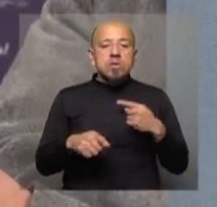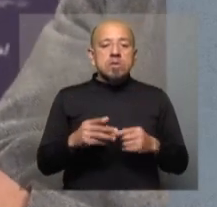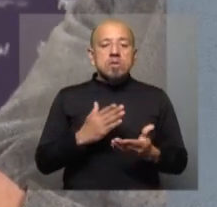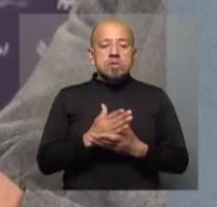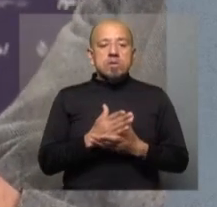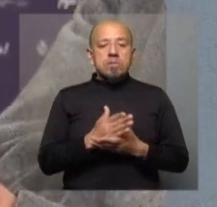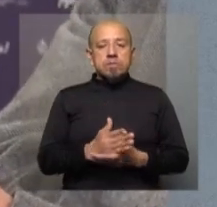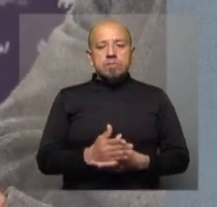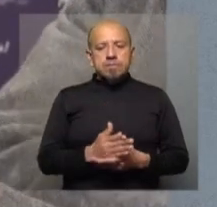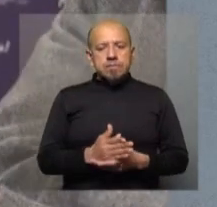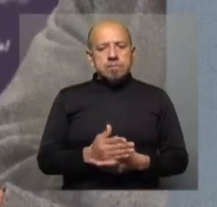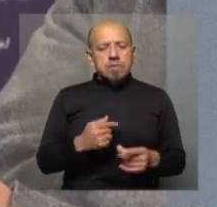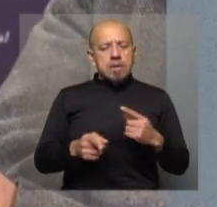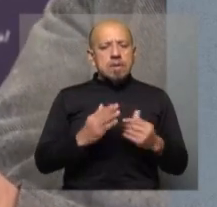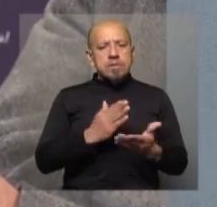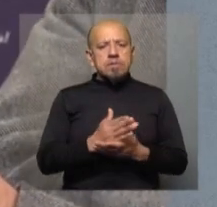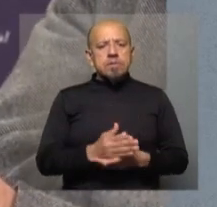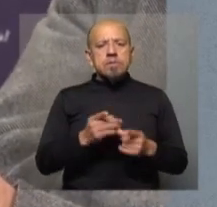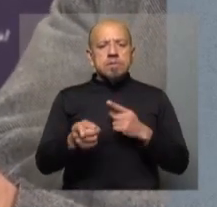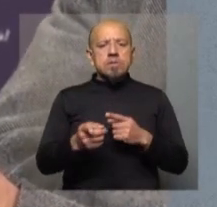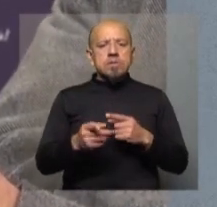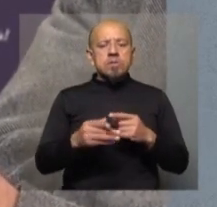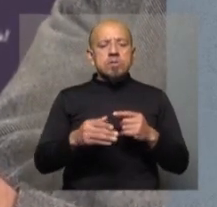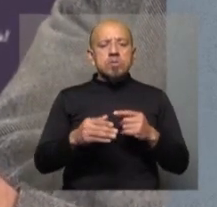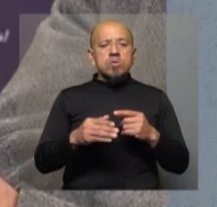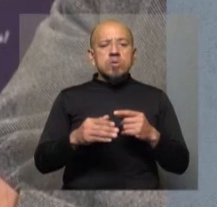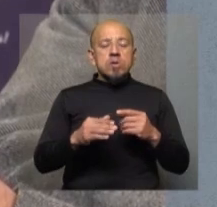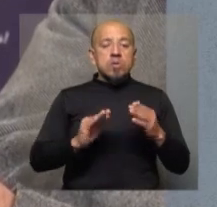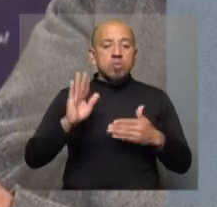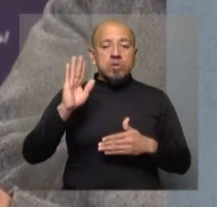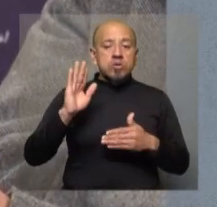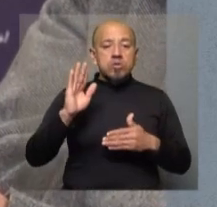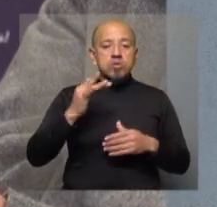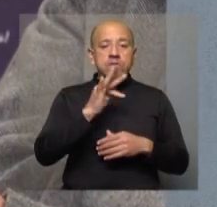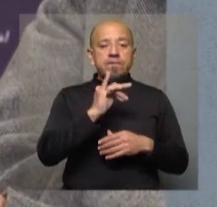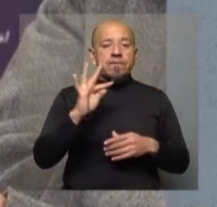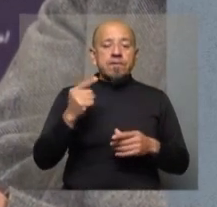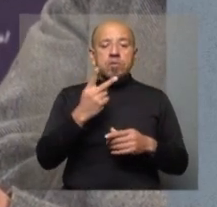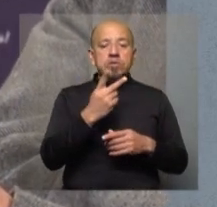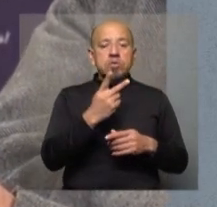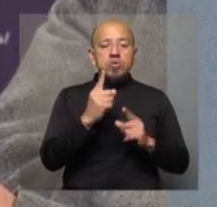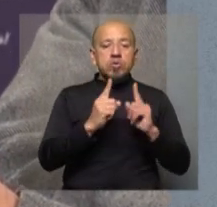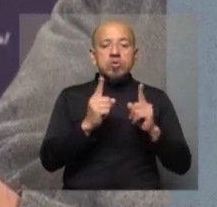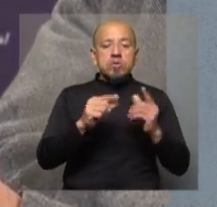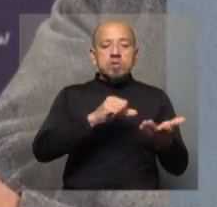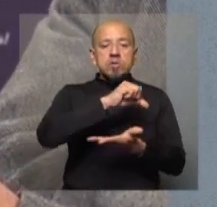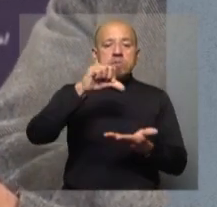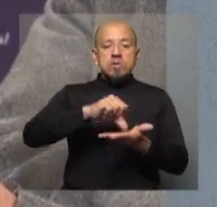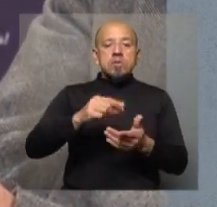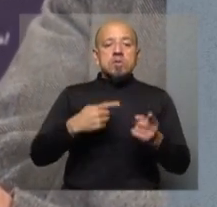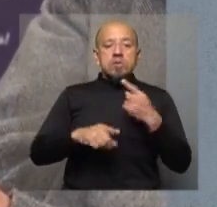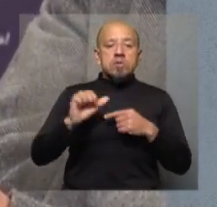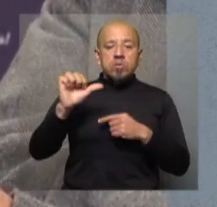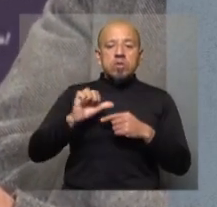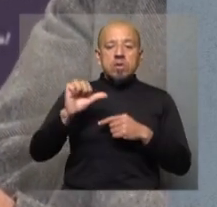siempre se definen en una votación de la FIFA en la cuales son 211 países y al juntarse